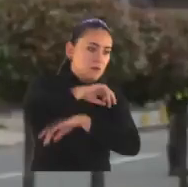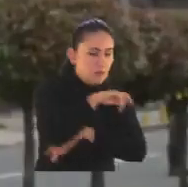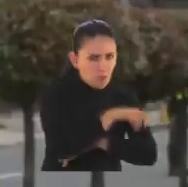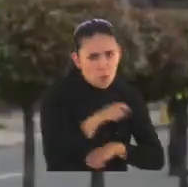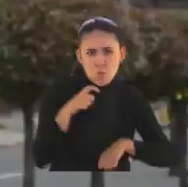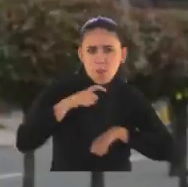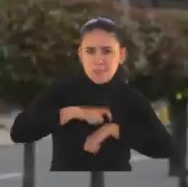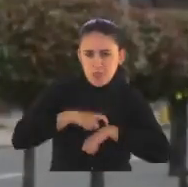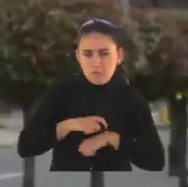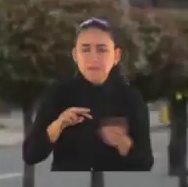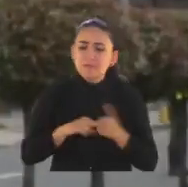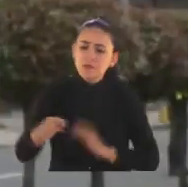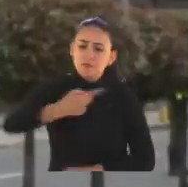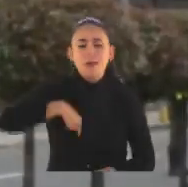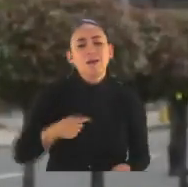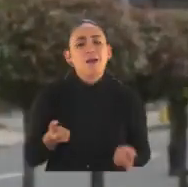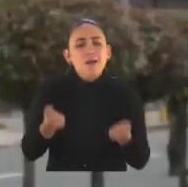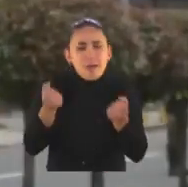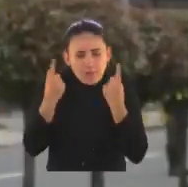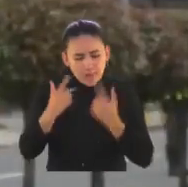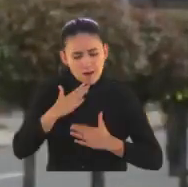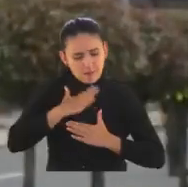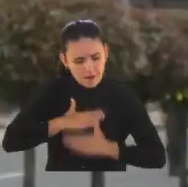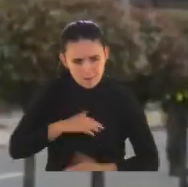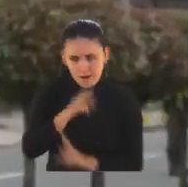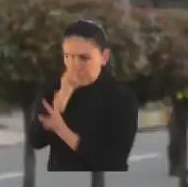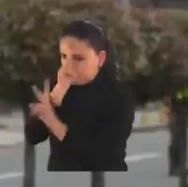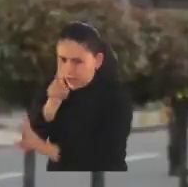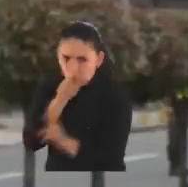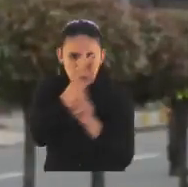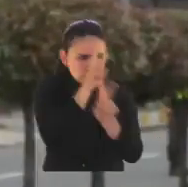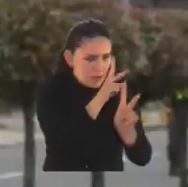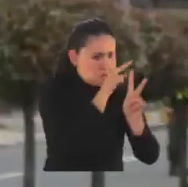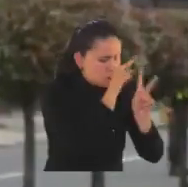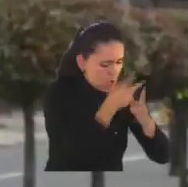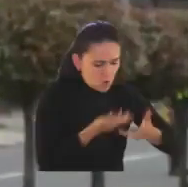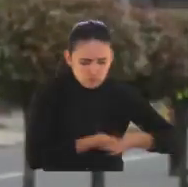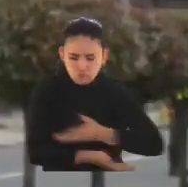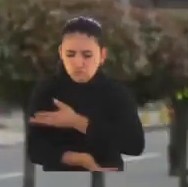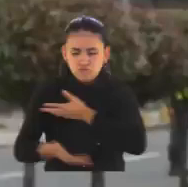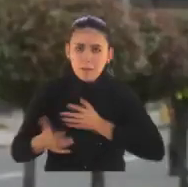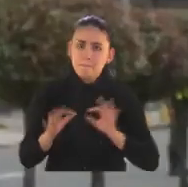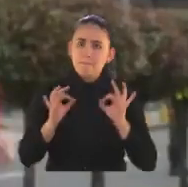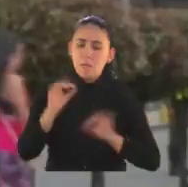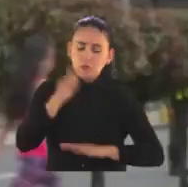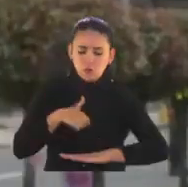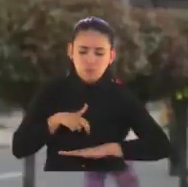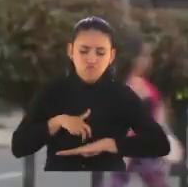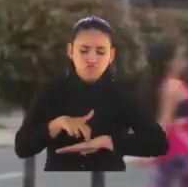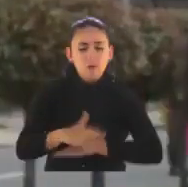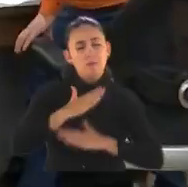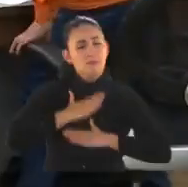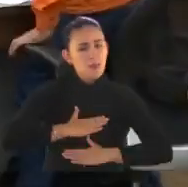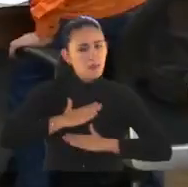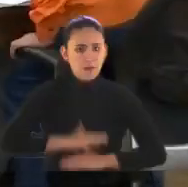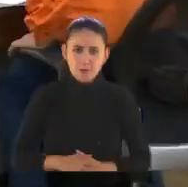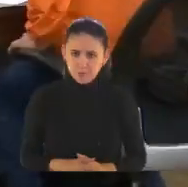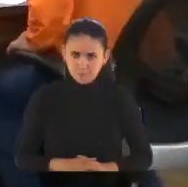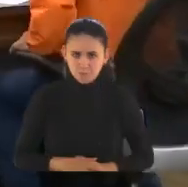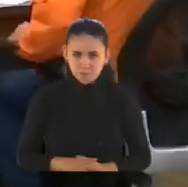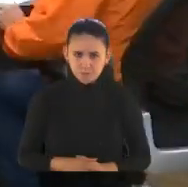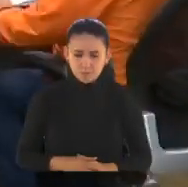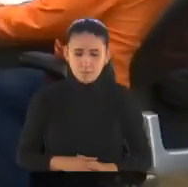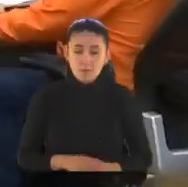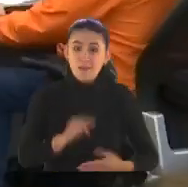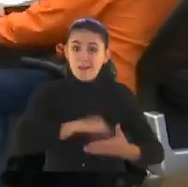que debemos respetar y movernos de forma tranquila, pacífica y haciendo que las personas puedan cruzar fácilmente las calles. El acuerdo